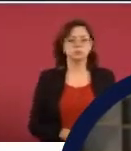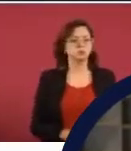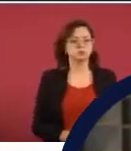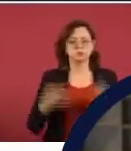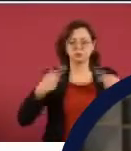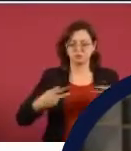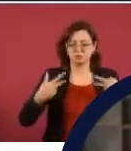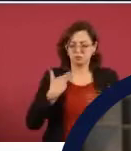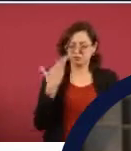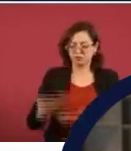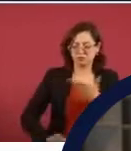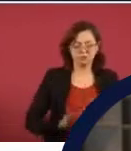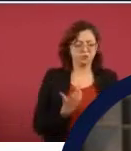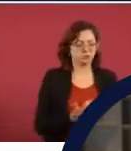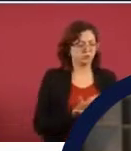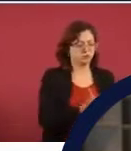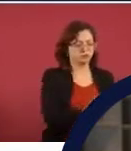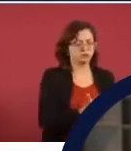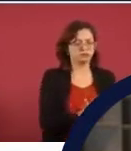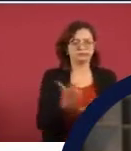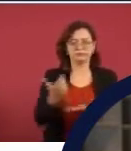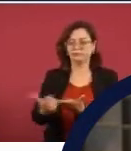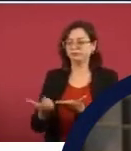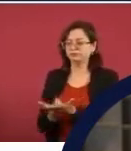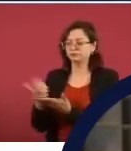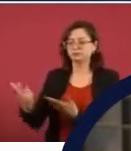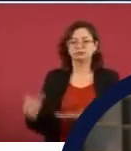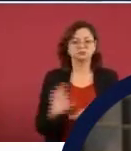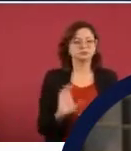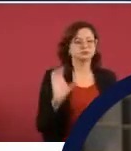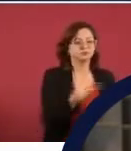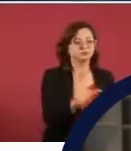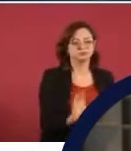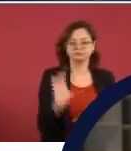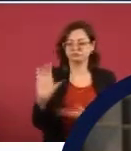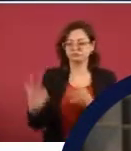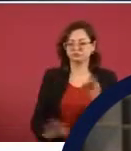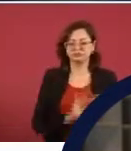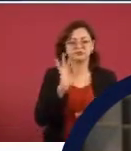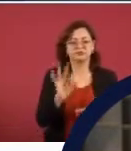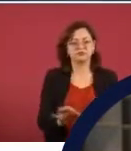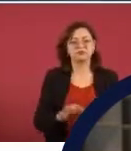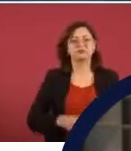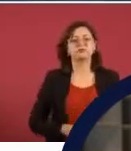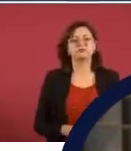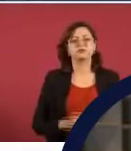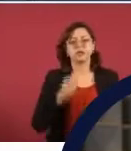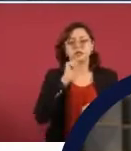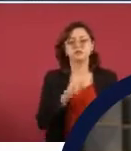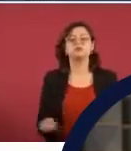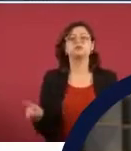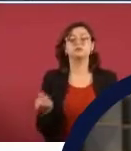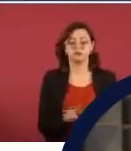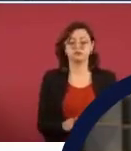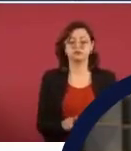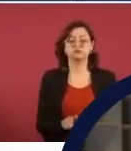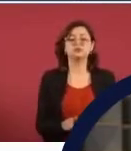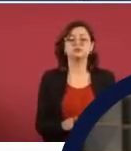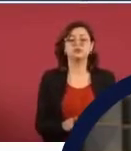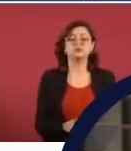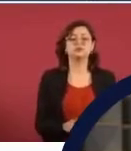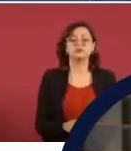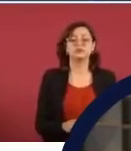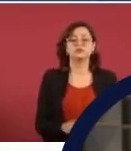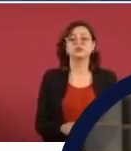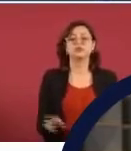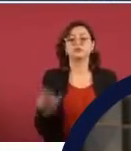que amenazan el Estado, y no me refiero solo al crimen organizado, sino también pues los maestros, ¿no?, que secuestraron ahí choferes, ellos